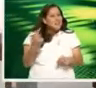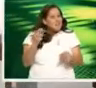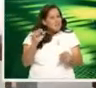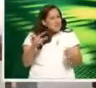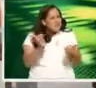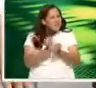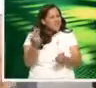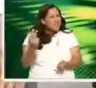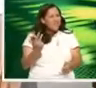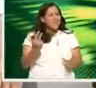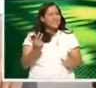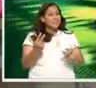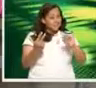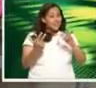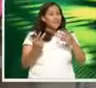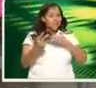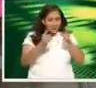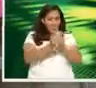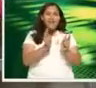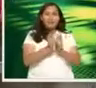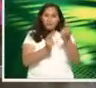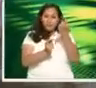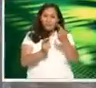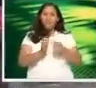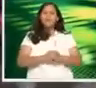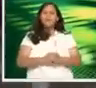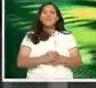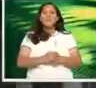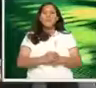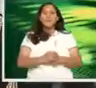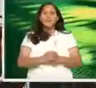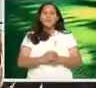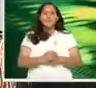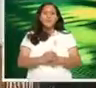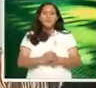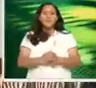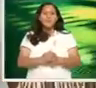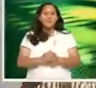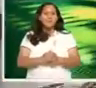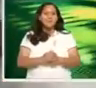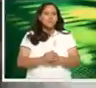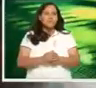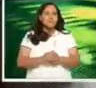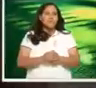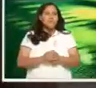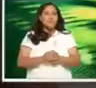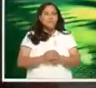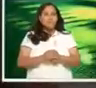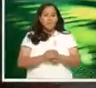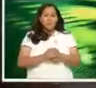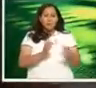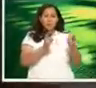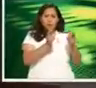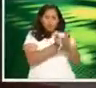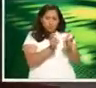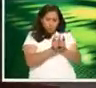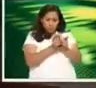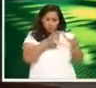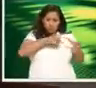Tenemos un grupo en común. Tenemos un grupo en común y digo, a pesar de que perteneces a ese grupo, tienes tu propia identidad, ¿no? Claro. Hablas de una